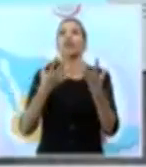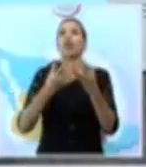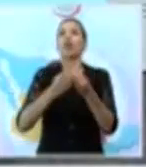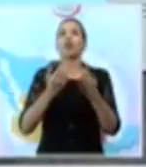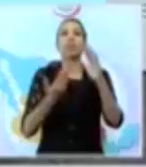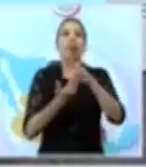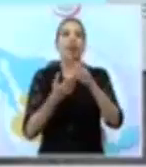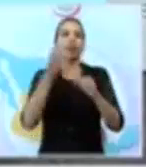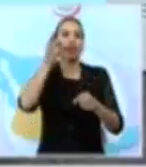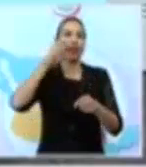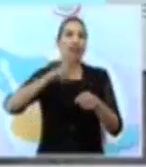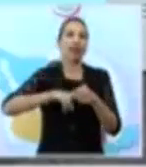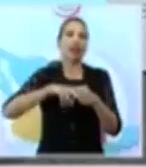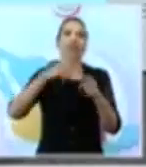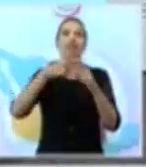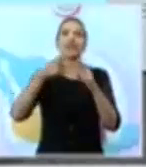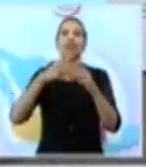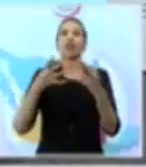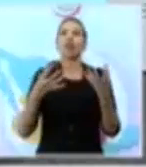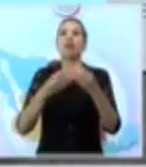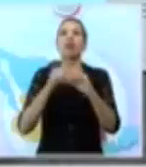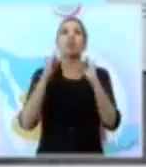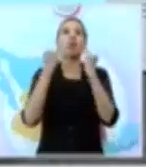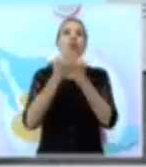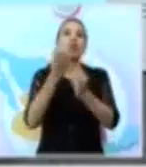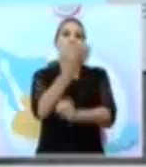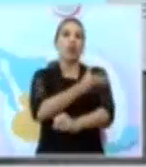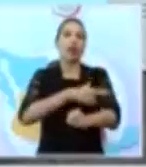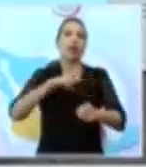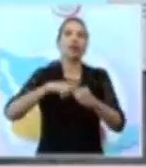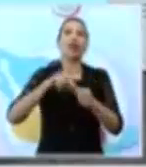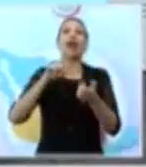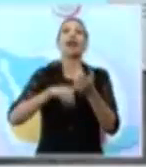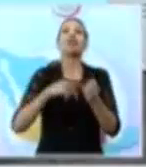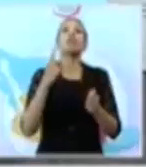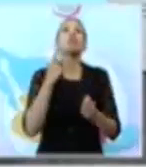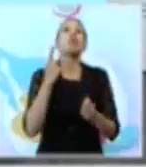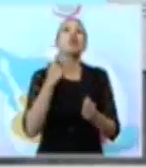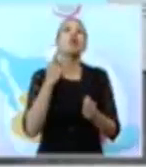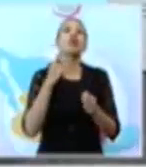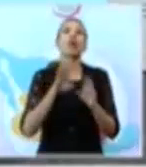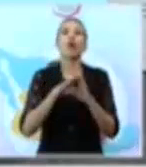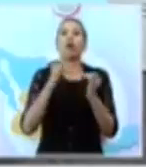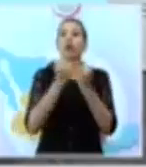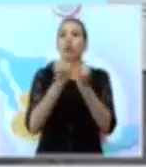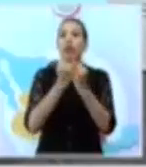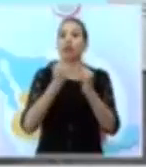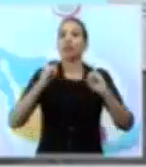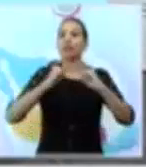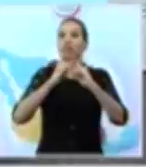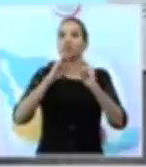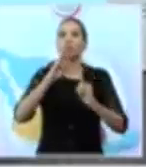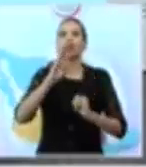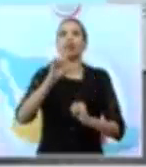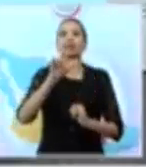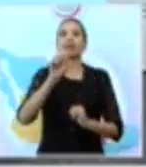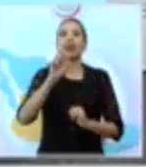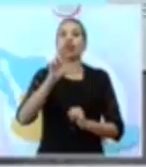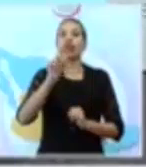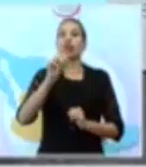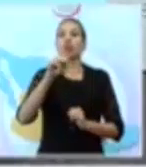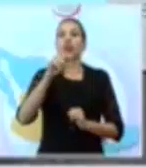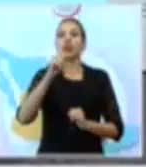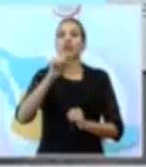mesa directiva, los integrantes de la Junta de Coordinación Política, por el Instituto Belisario Domínguez, por las